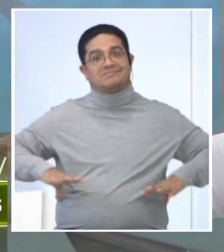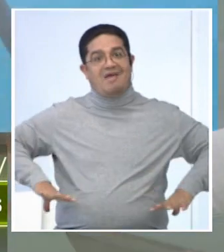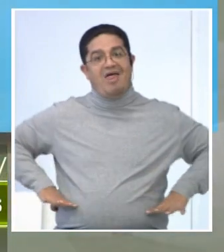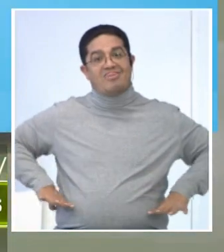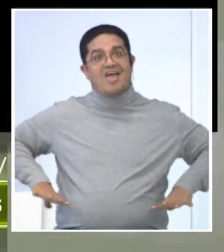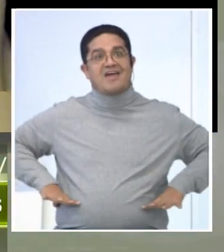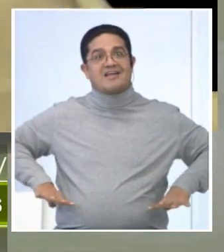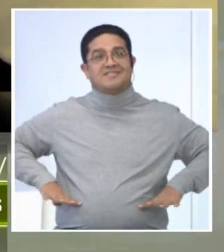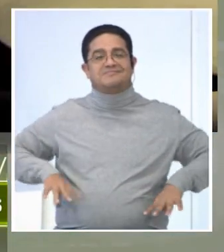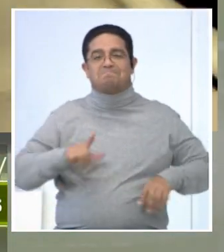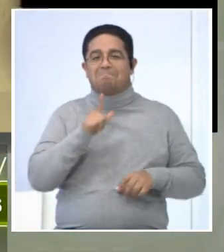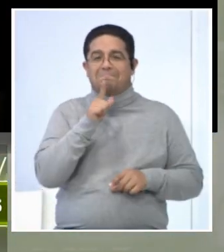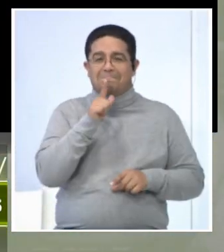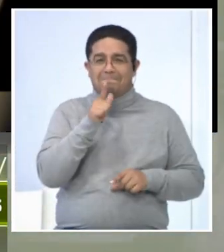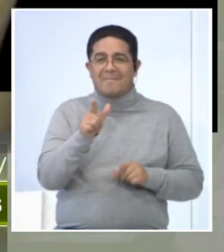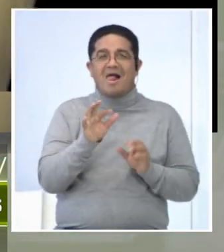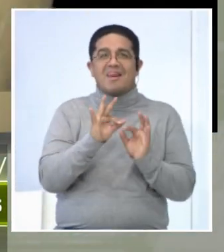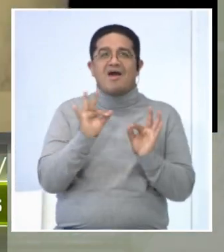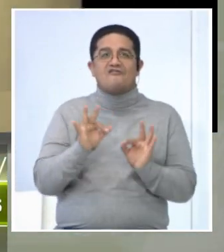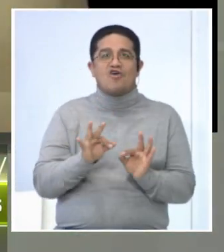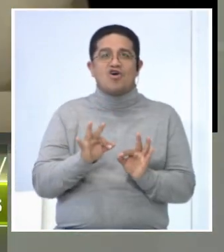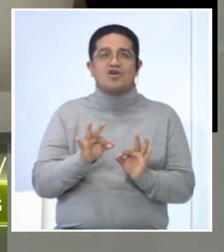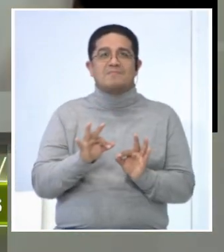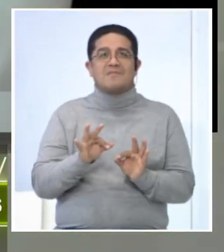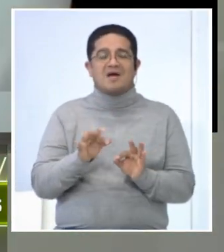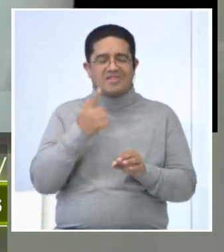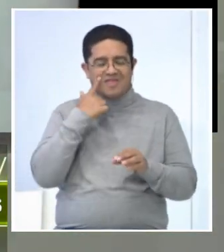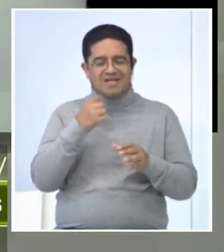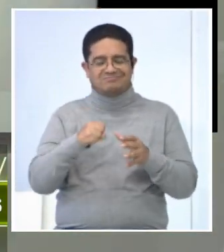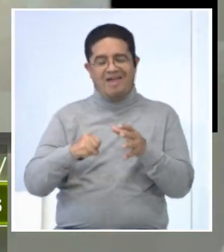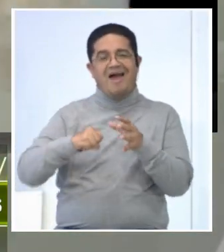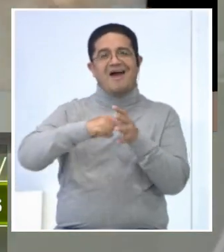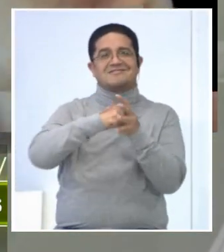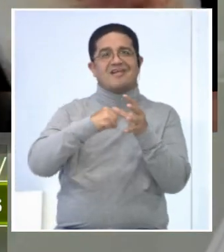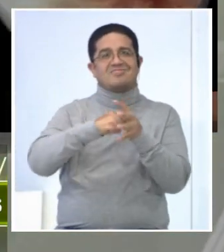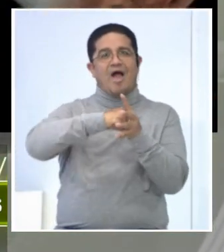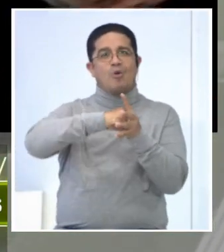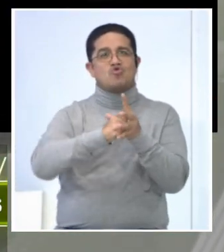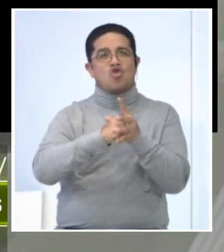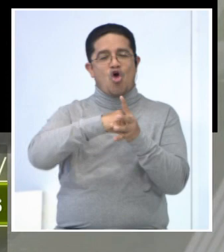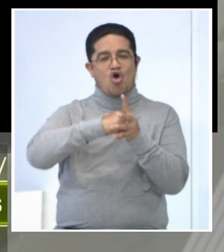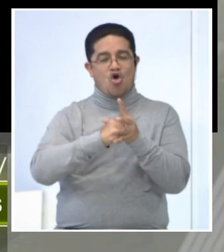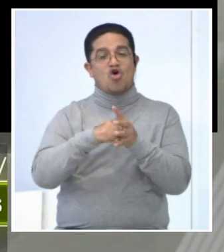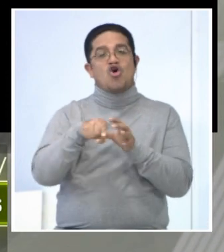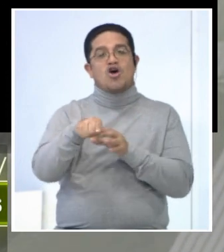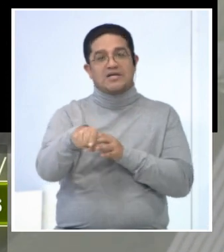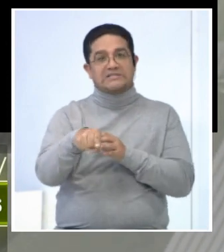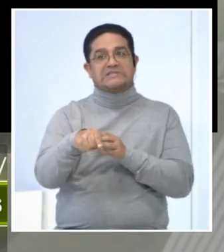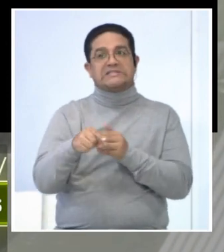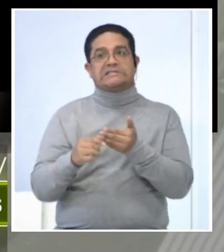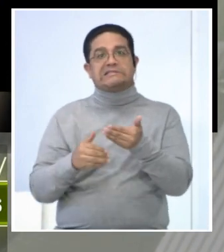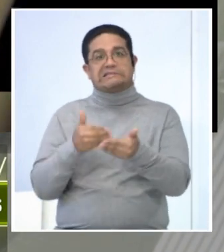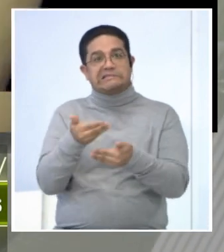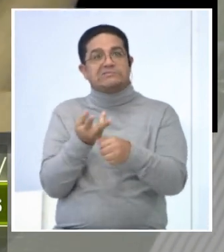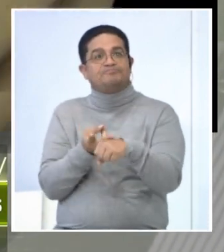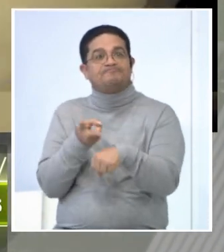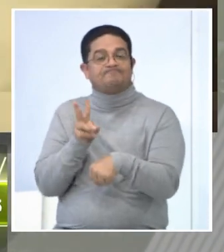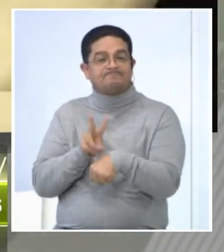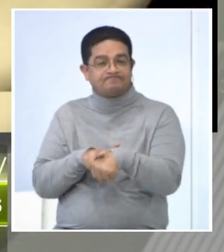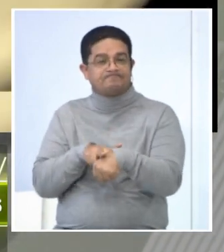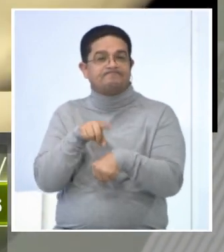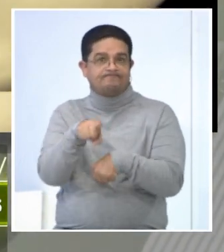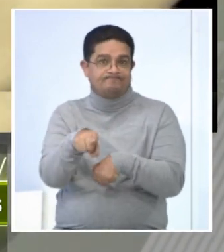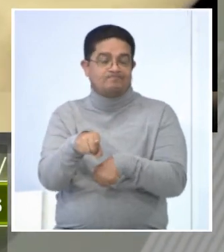con malformaciones en lo que es el acetábulo. Entonces, que eso nos conllevan a un aumento más de que se